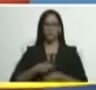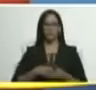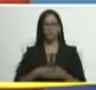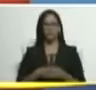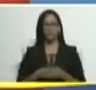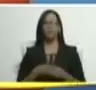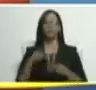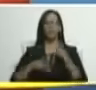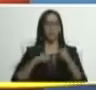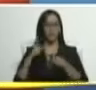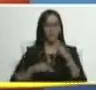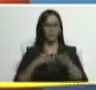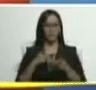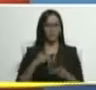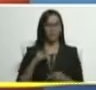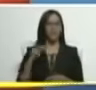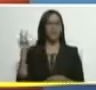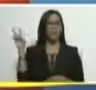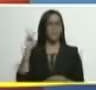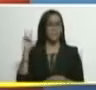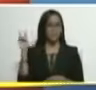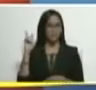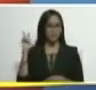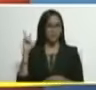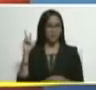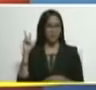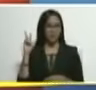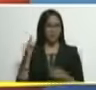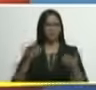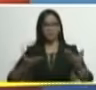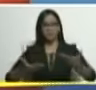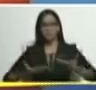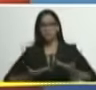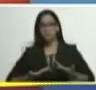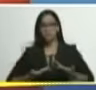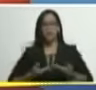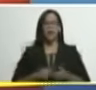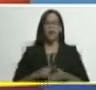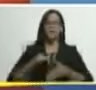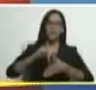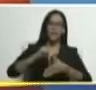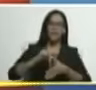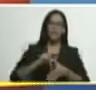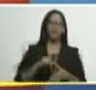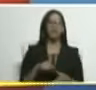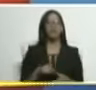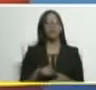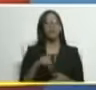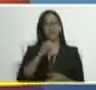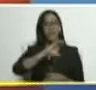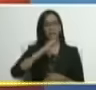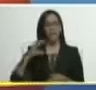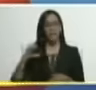para producir para Venezuela, para América del Sur, para el Caribe y para el mundo.